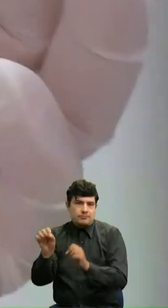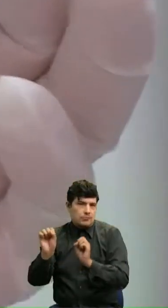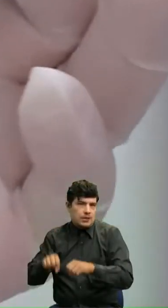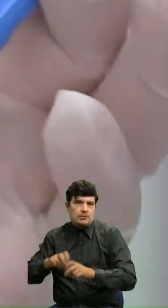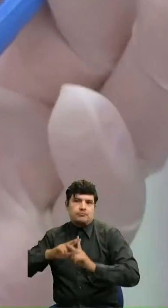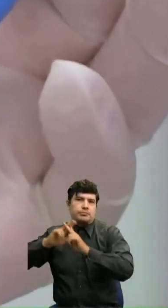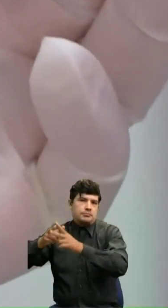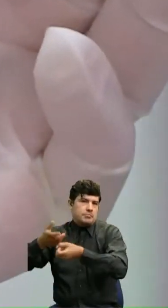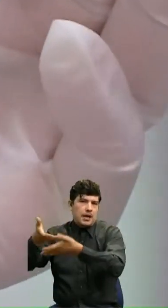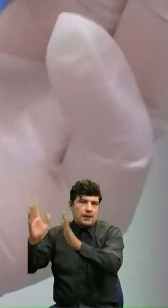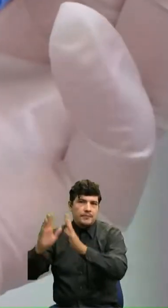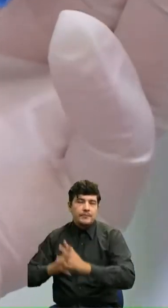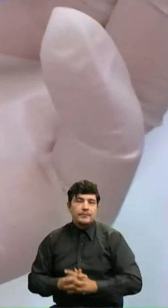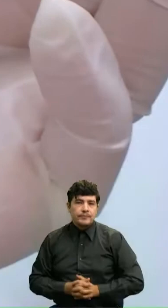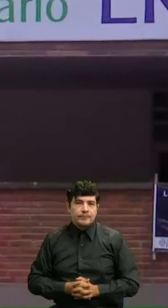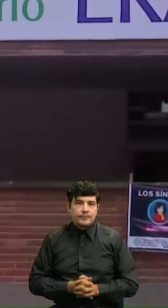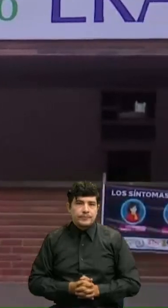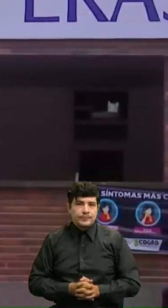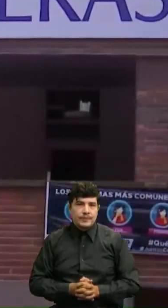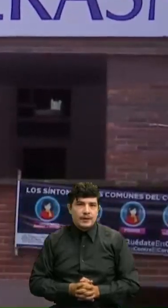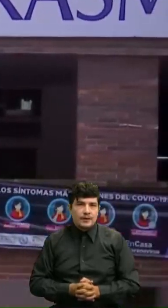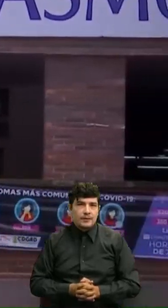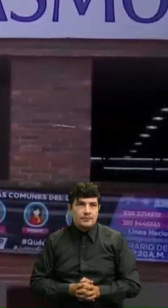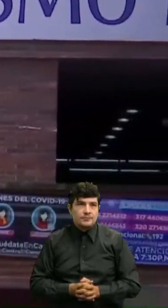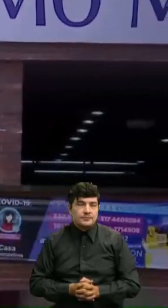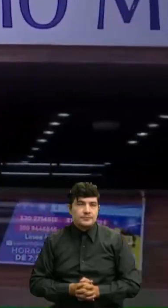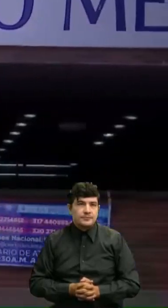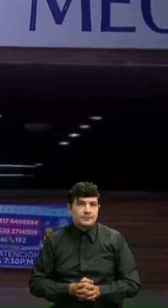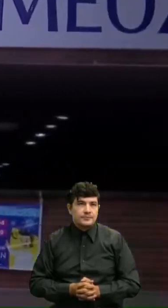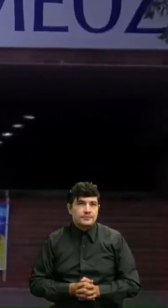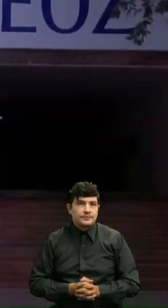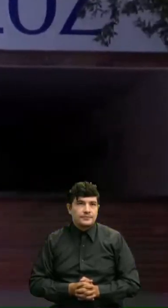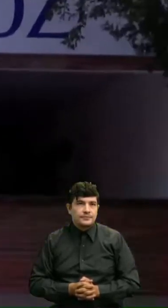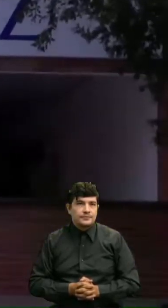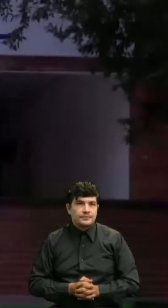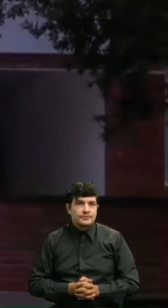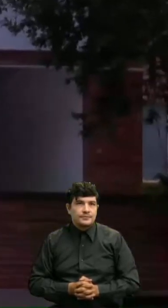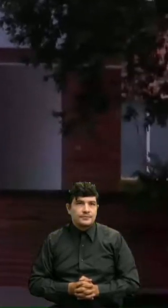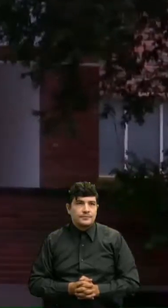jefe de cuidados intensivos del hospital universitario eran números